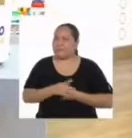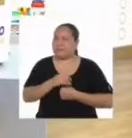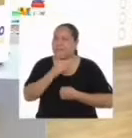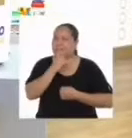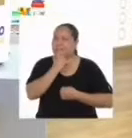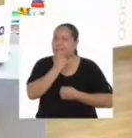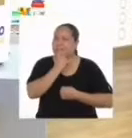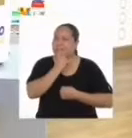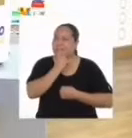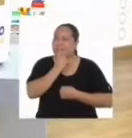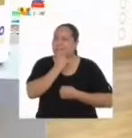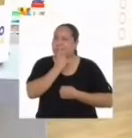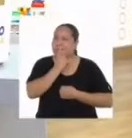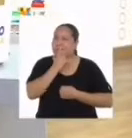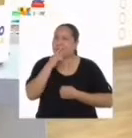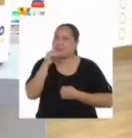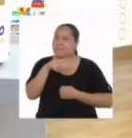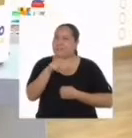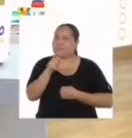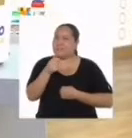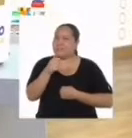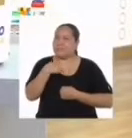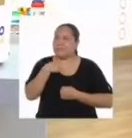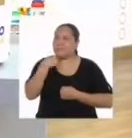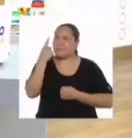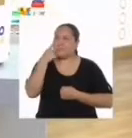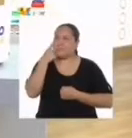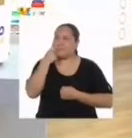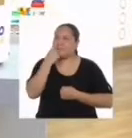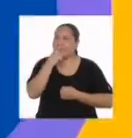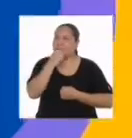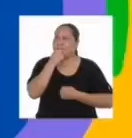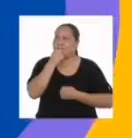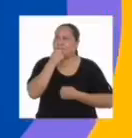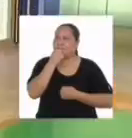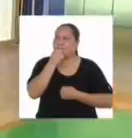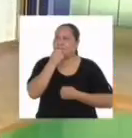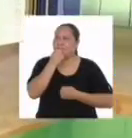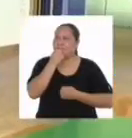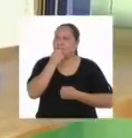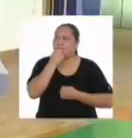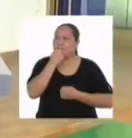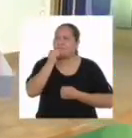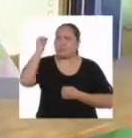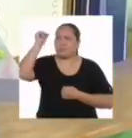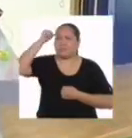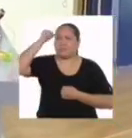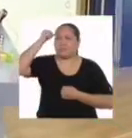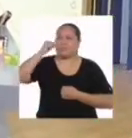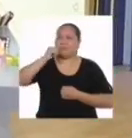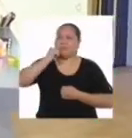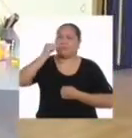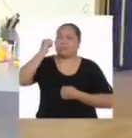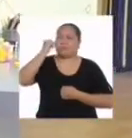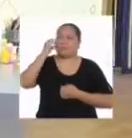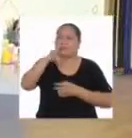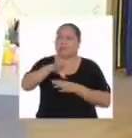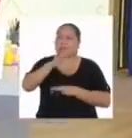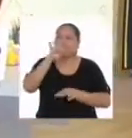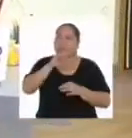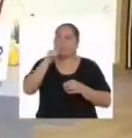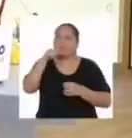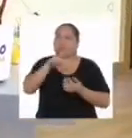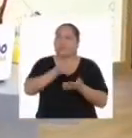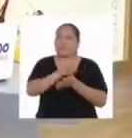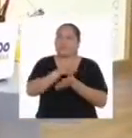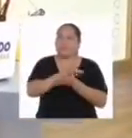Un momento. Esta llave la conozco. ¿Se acuerdan de que ayer encontramos este